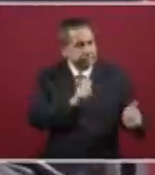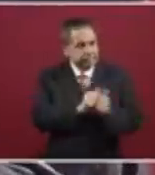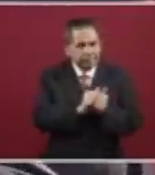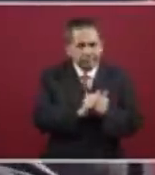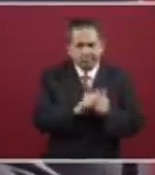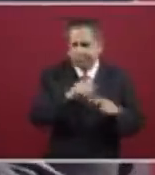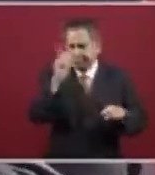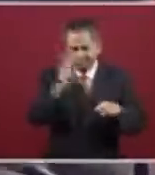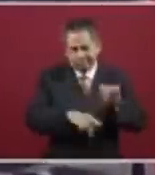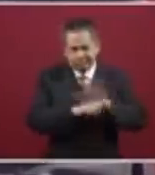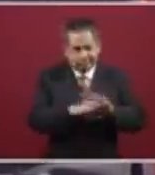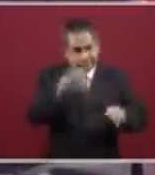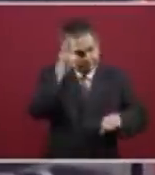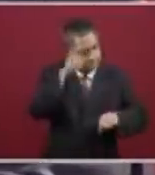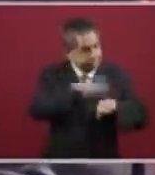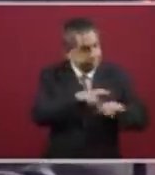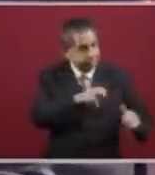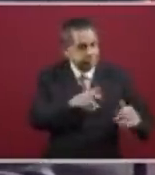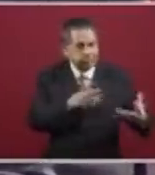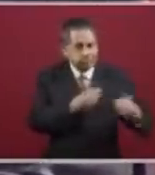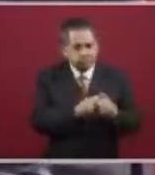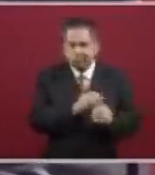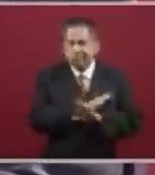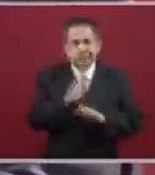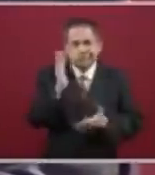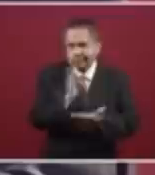se van a quitar todas.